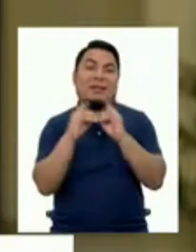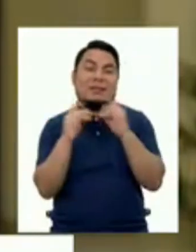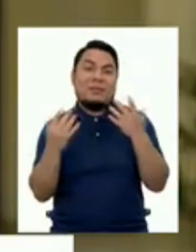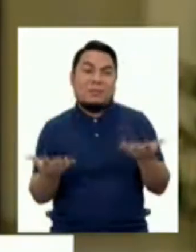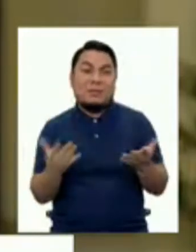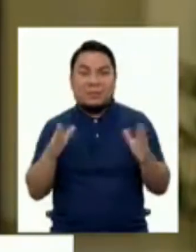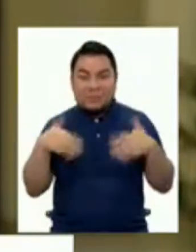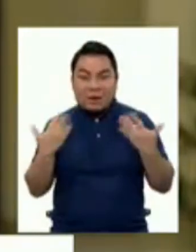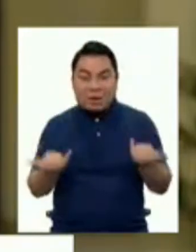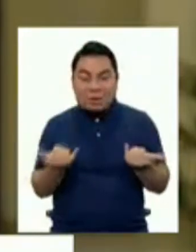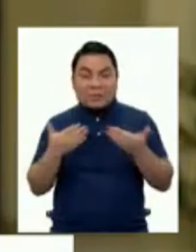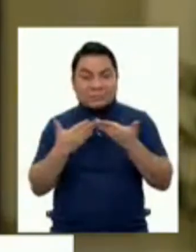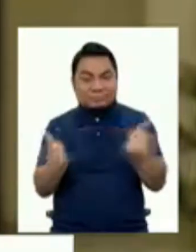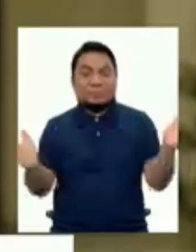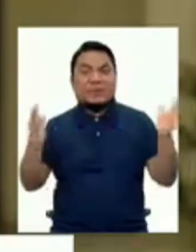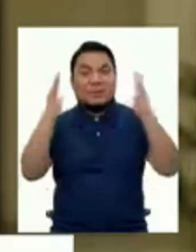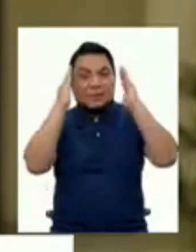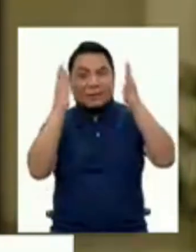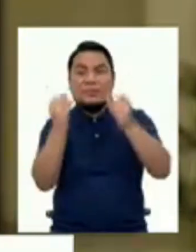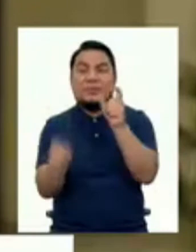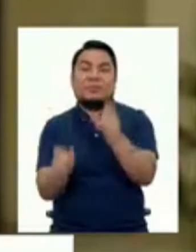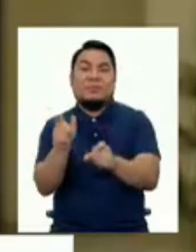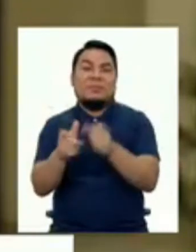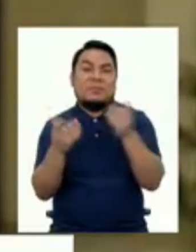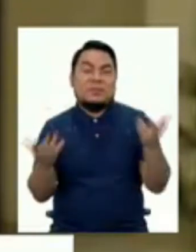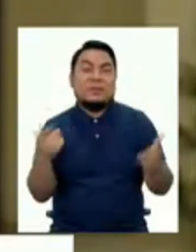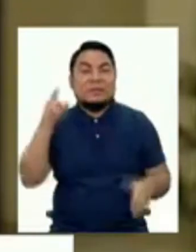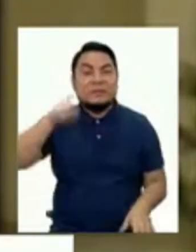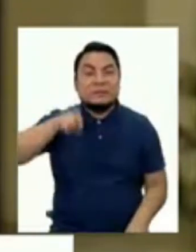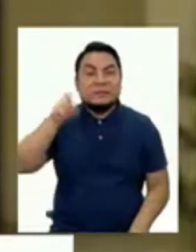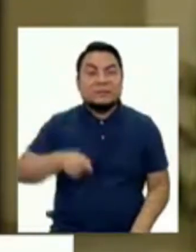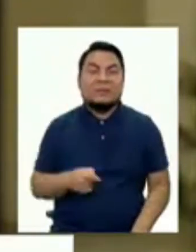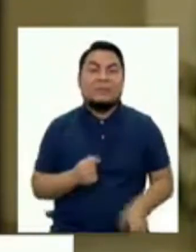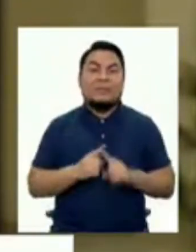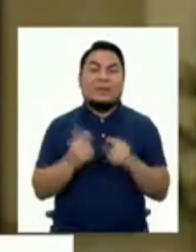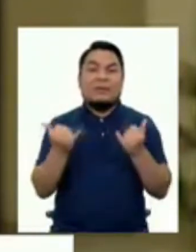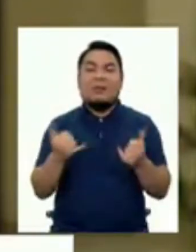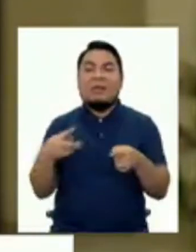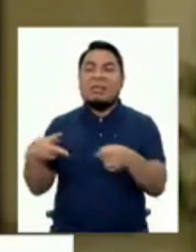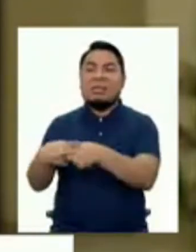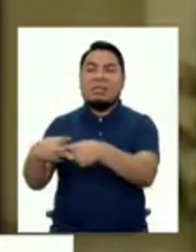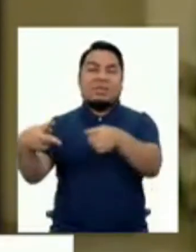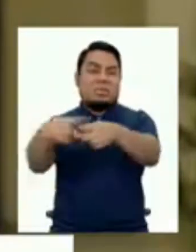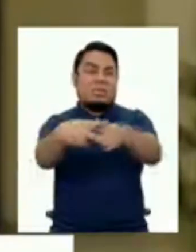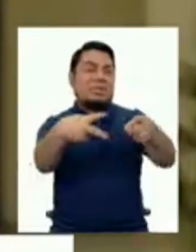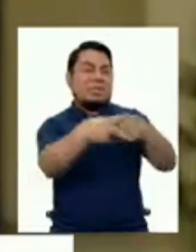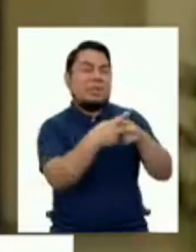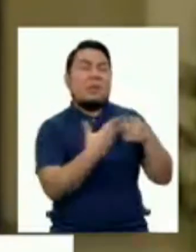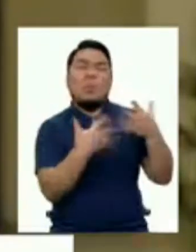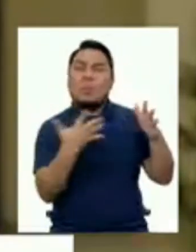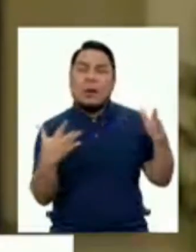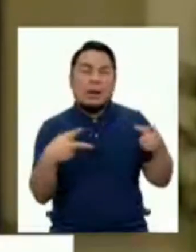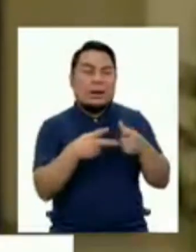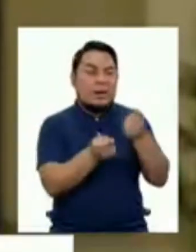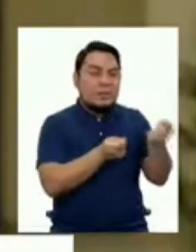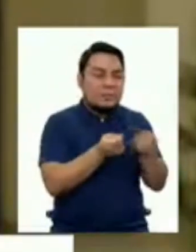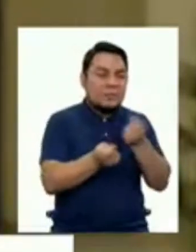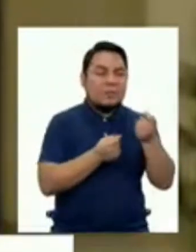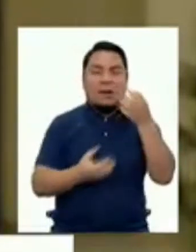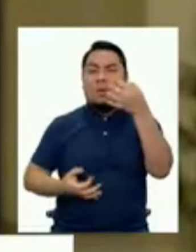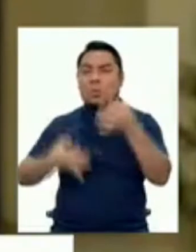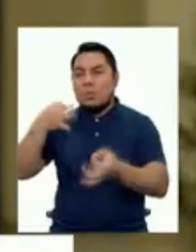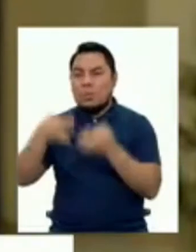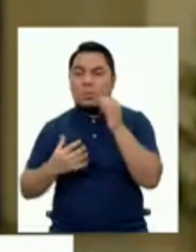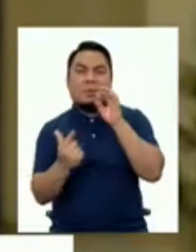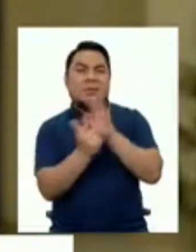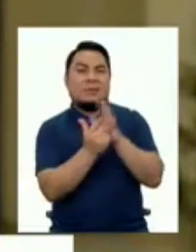que podrían estar ahora atendiendo a la población que lo requiere, pero que está entrampado en un sistema administrativo